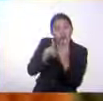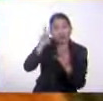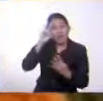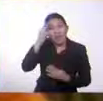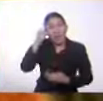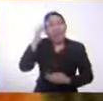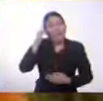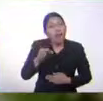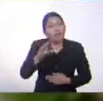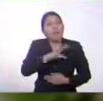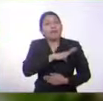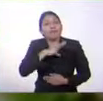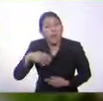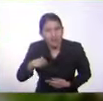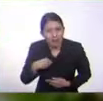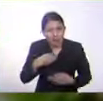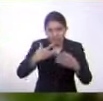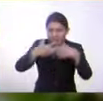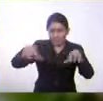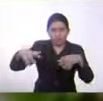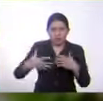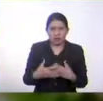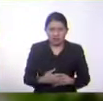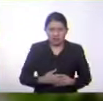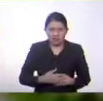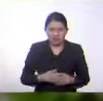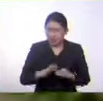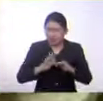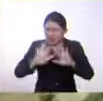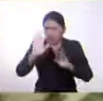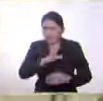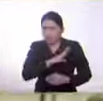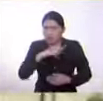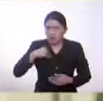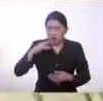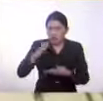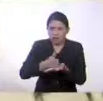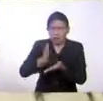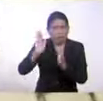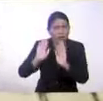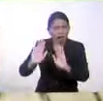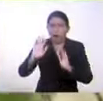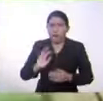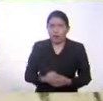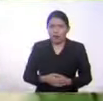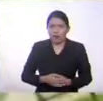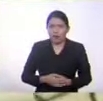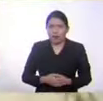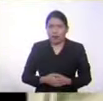una foto familiar. Así son las familias de los coatíes, señor Max.